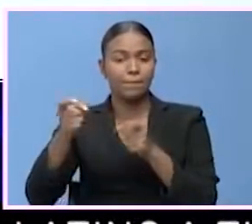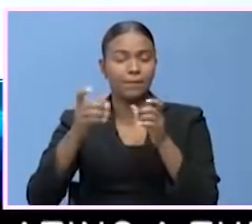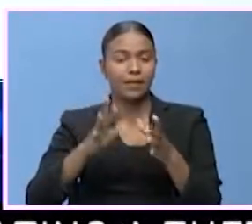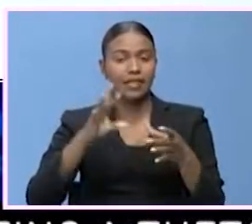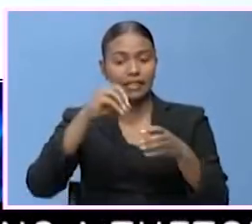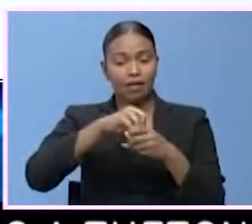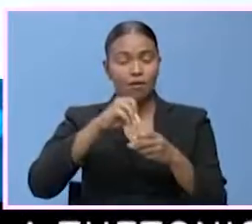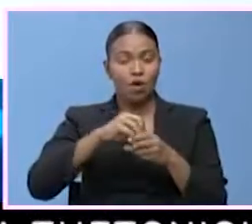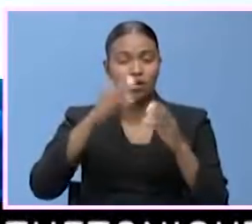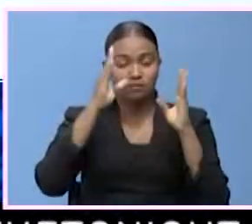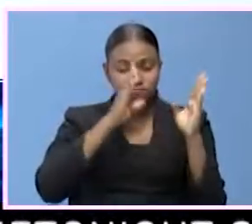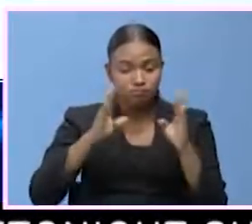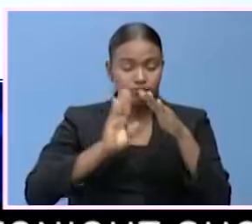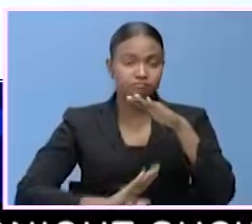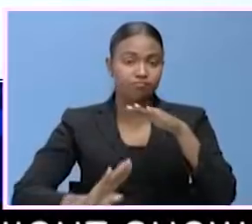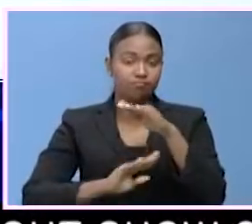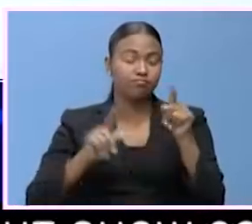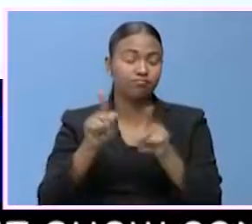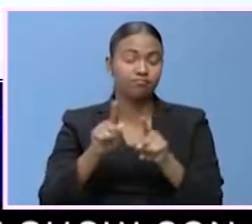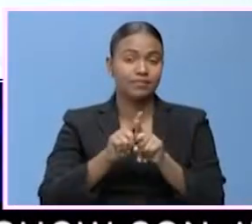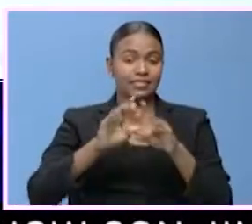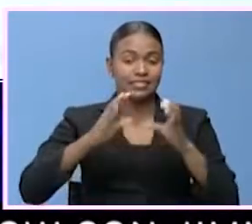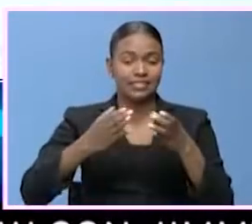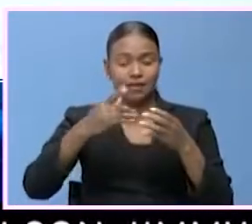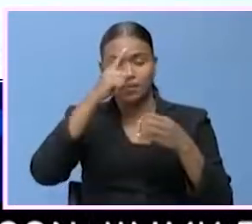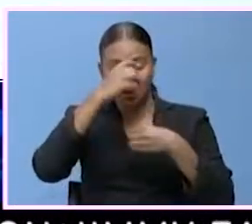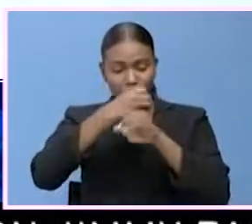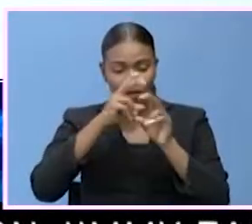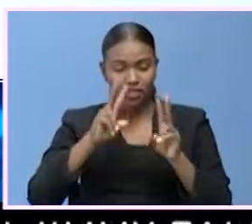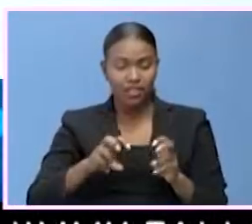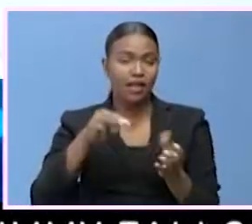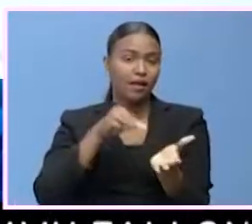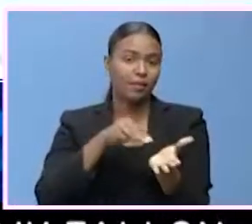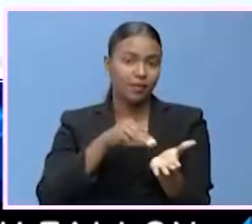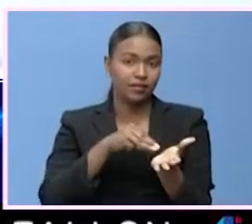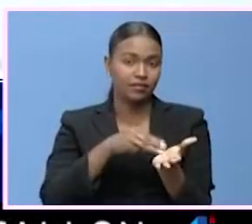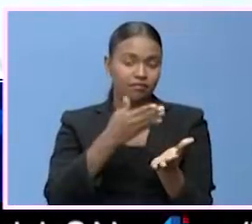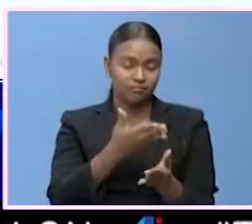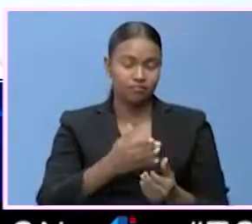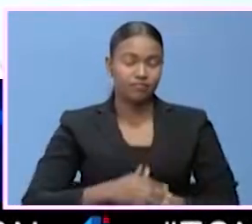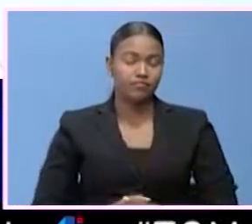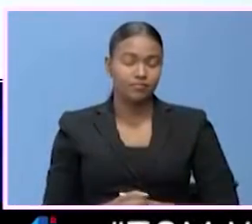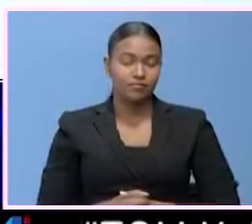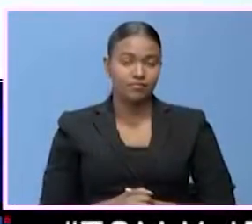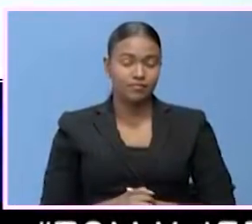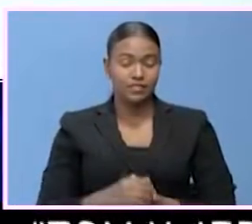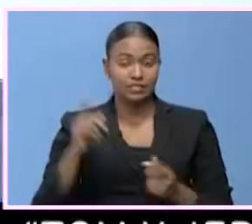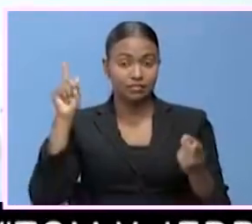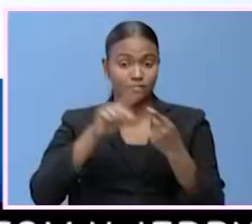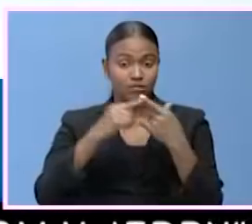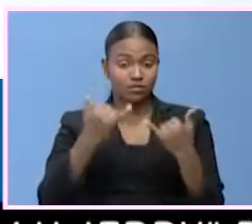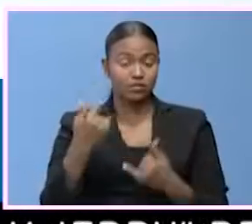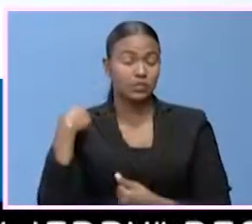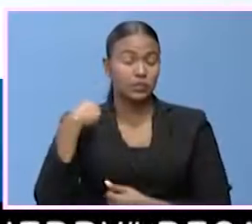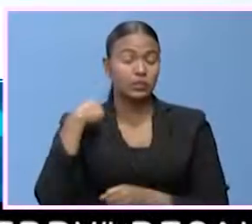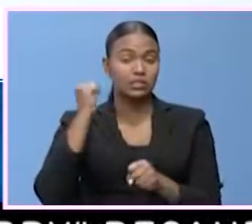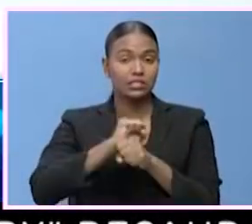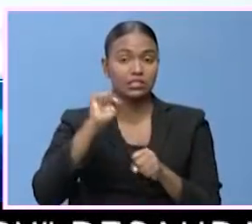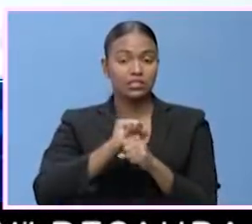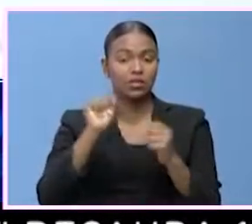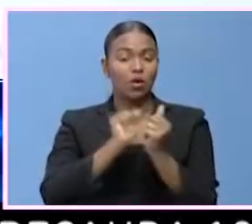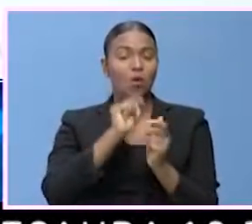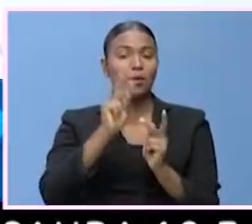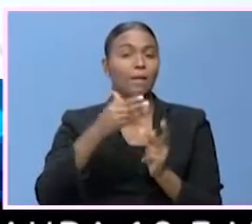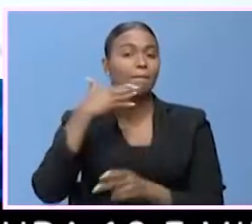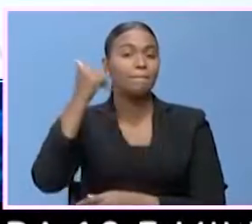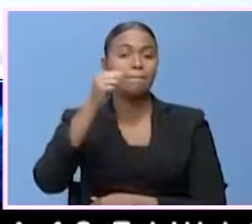atención primaria y el centro de laboratorio clínico, la BOAS. Entonces, en el día de hoy estamos trabajando con personas